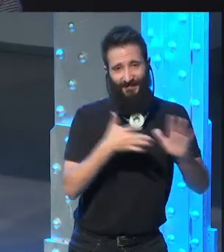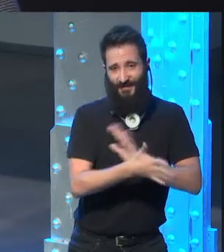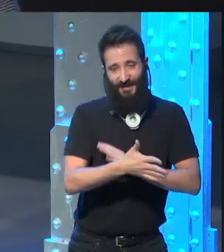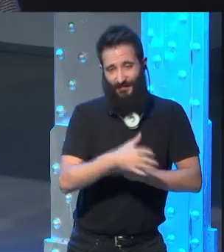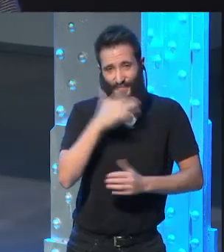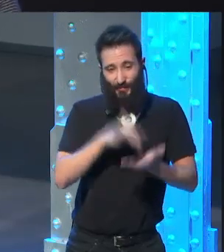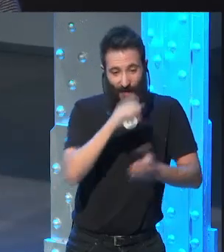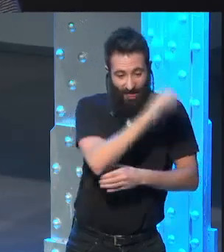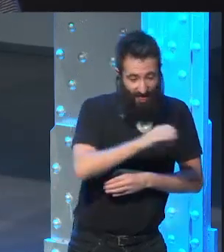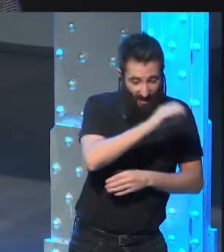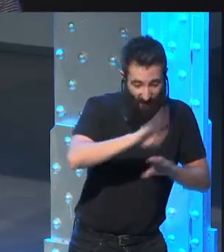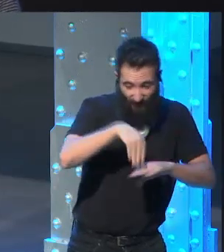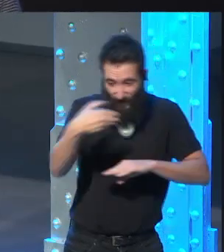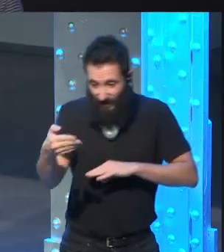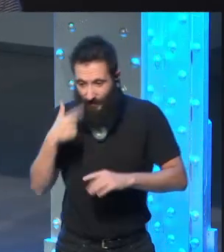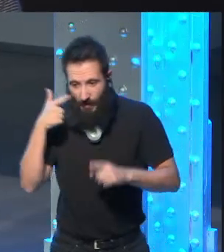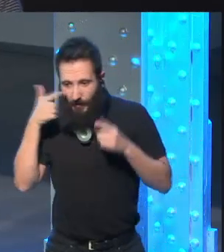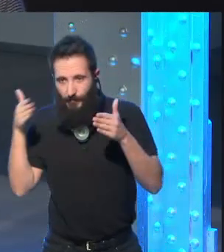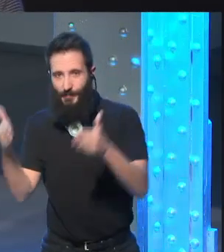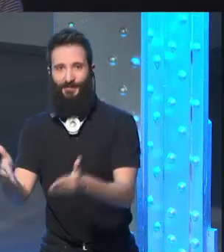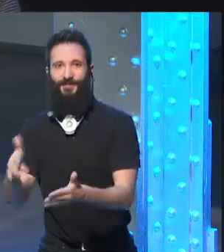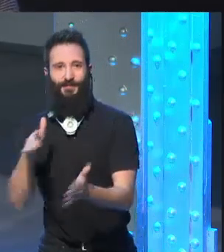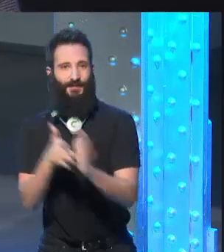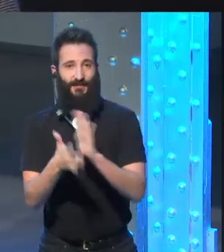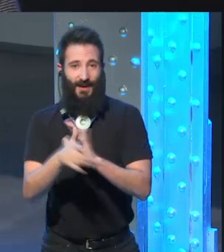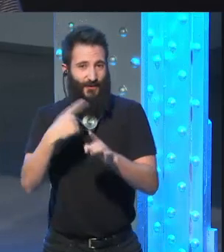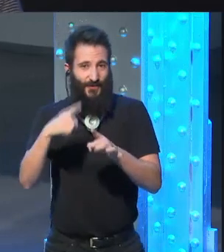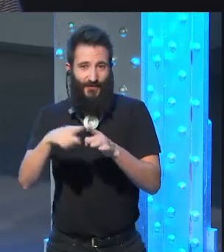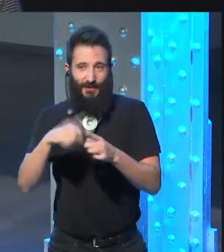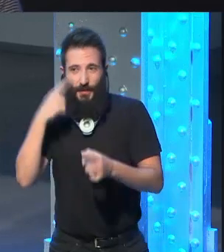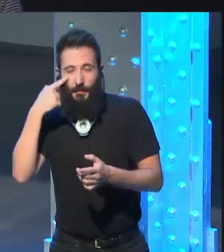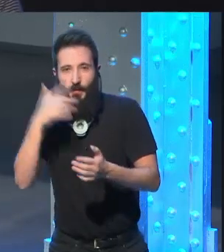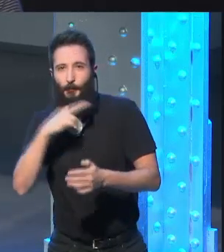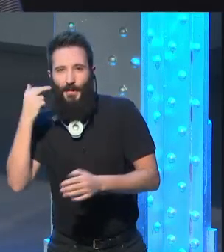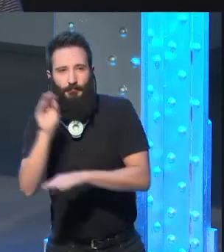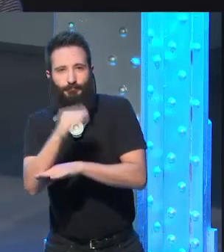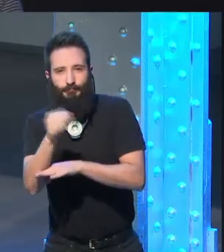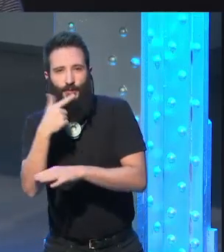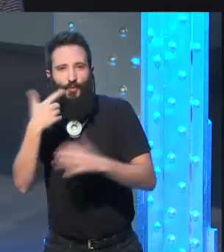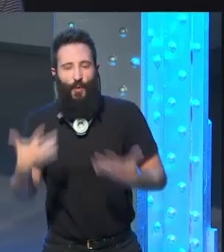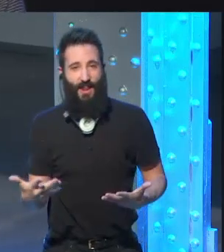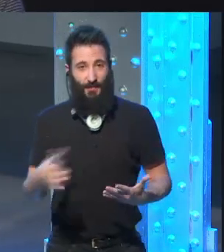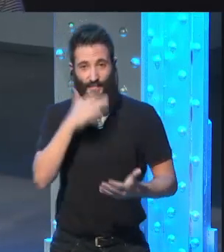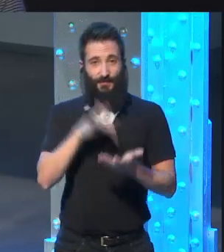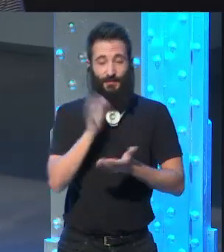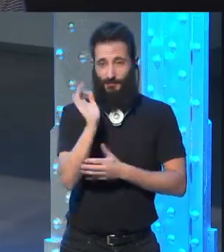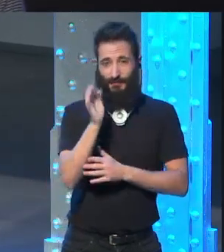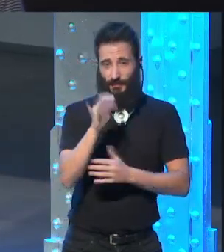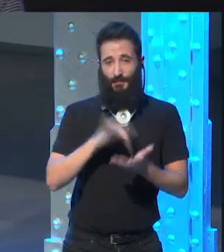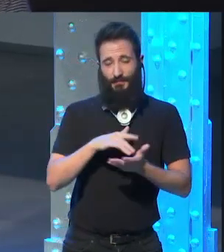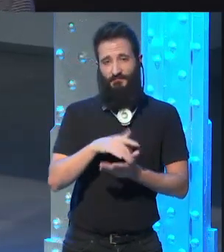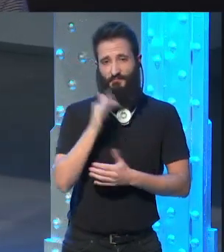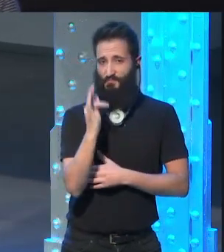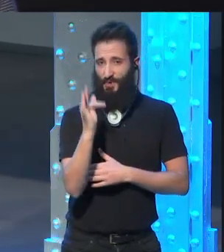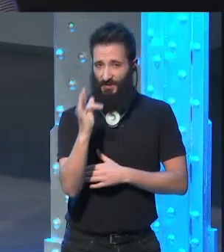del mainstream de la ciencia, que consiste pues en hacer las 3 o 4 cosas que te valoran, ¿no? Entonces sí, merece mucho